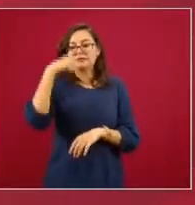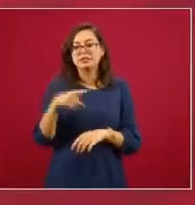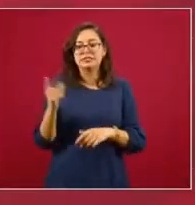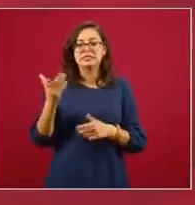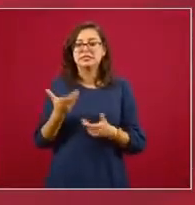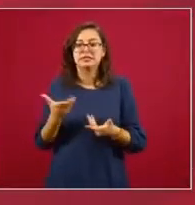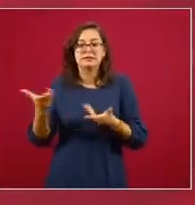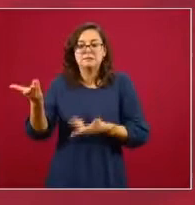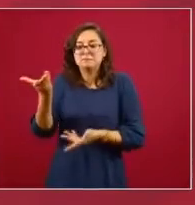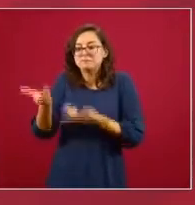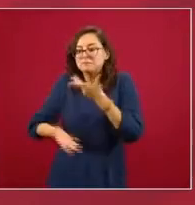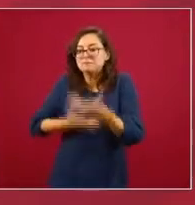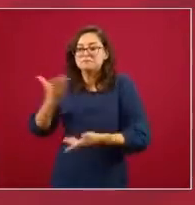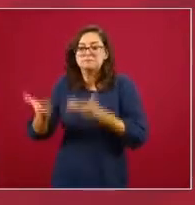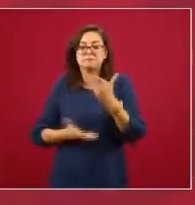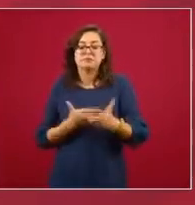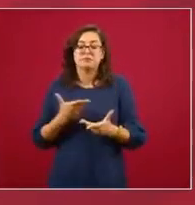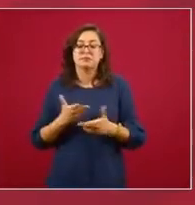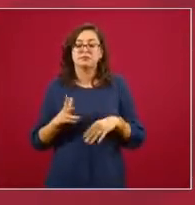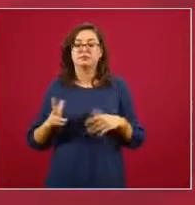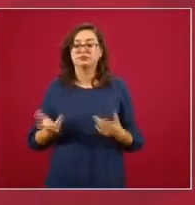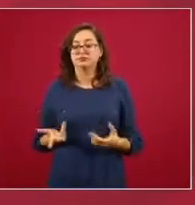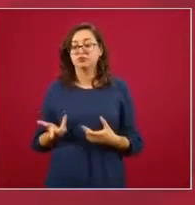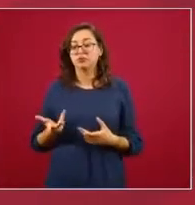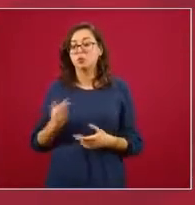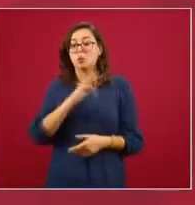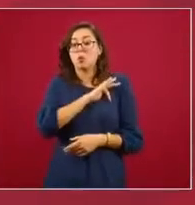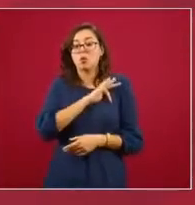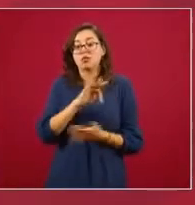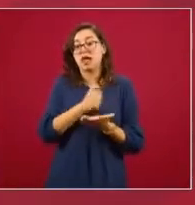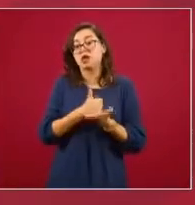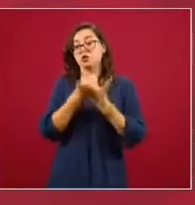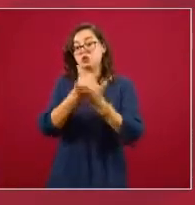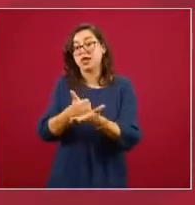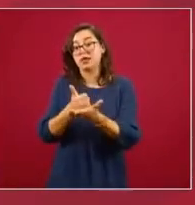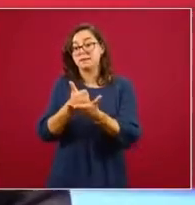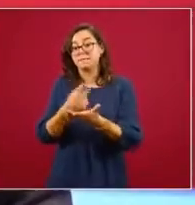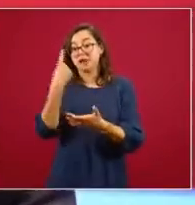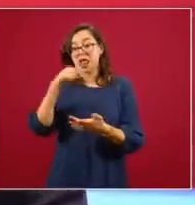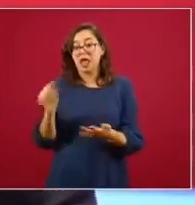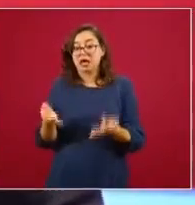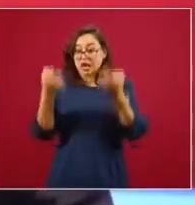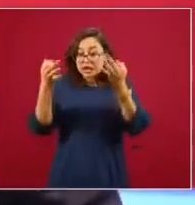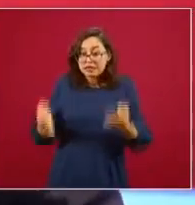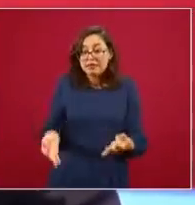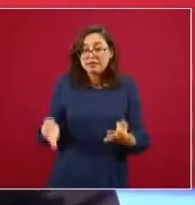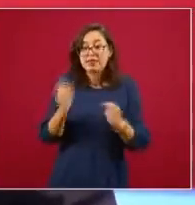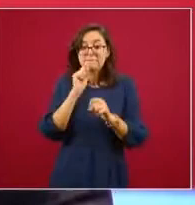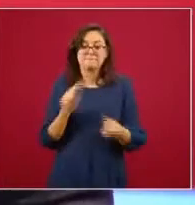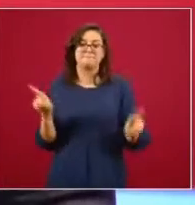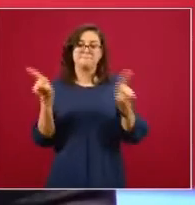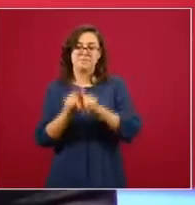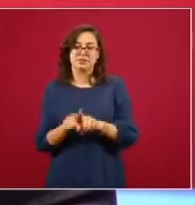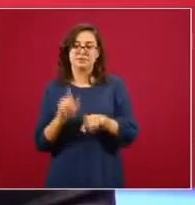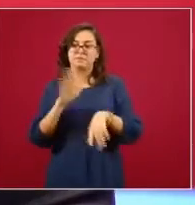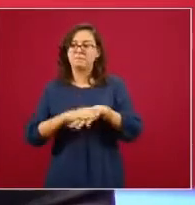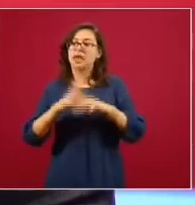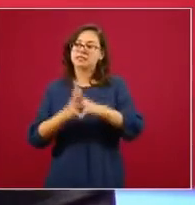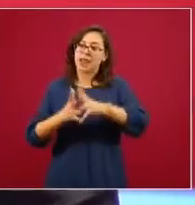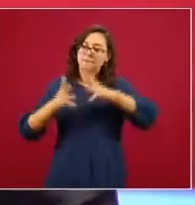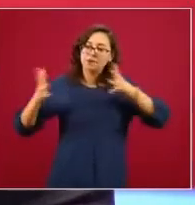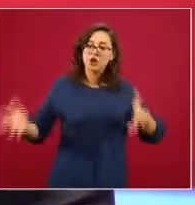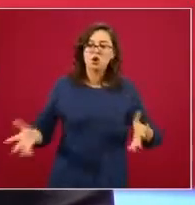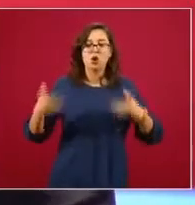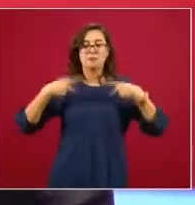visión de la economía de mercado, que eso iba a ser un mecanismo que ayudara a la calidad y que ayudara a expandir la